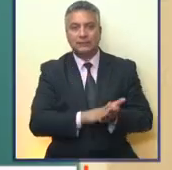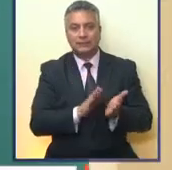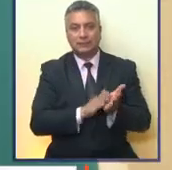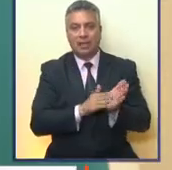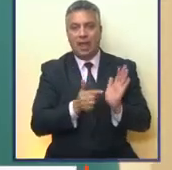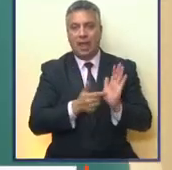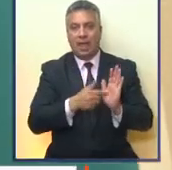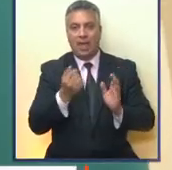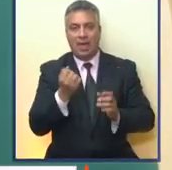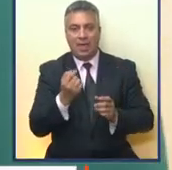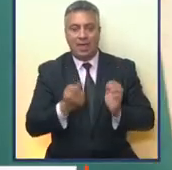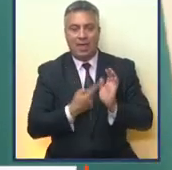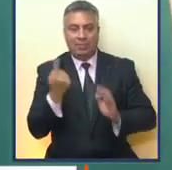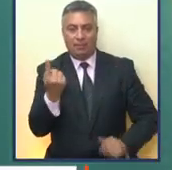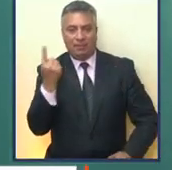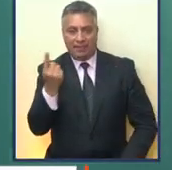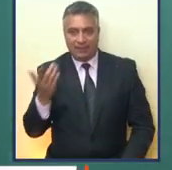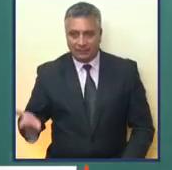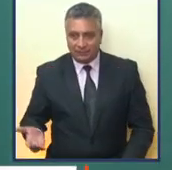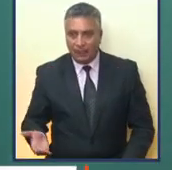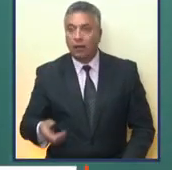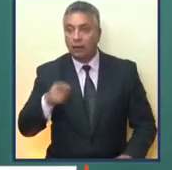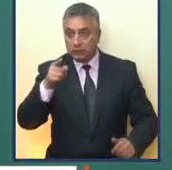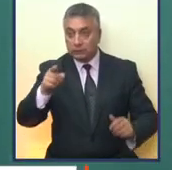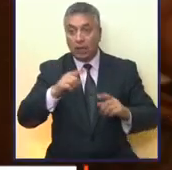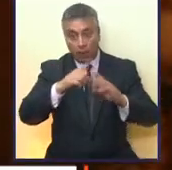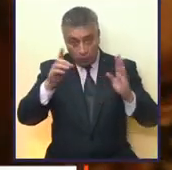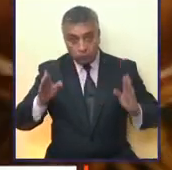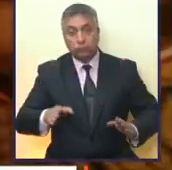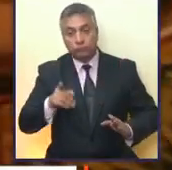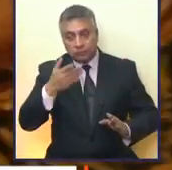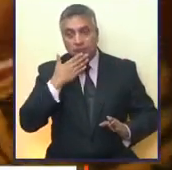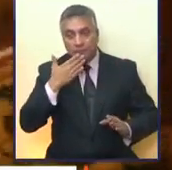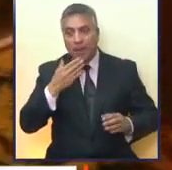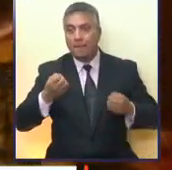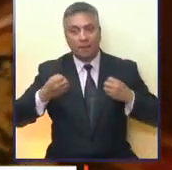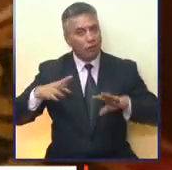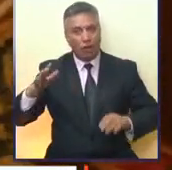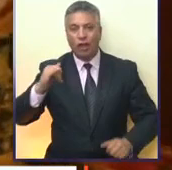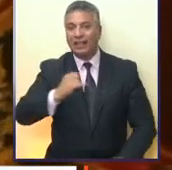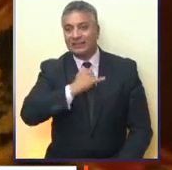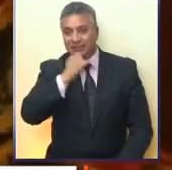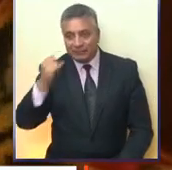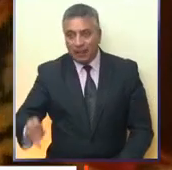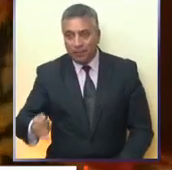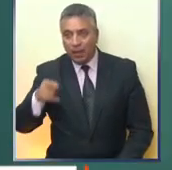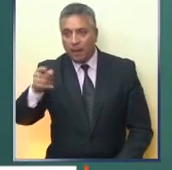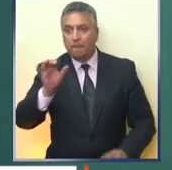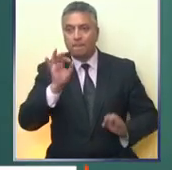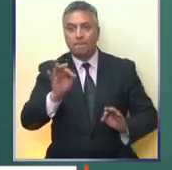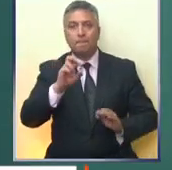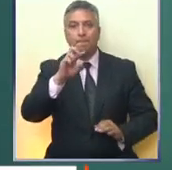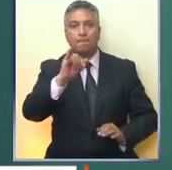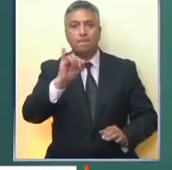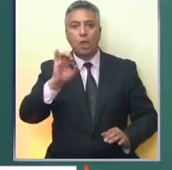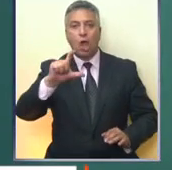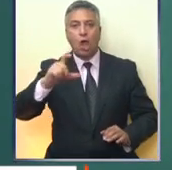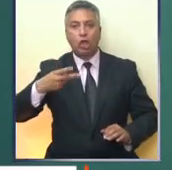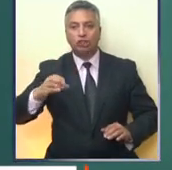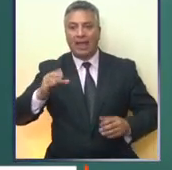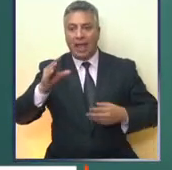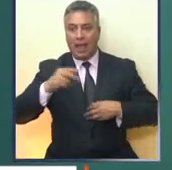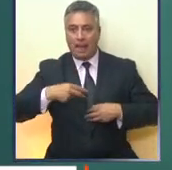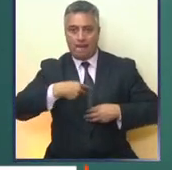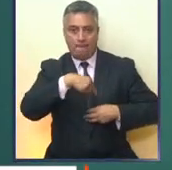independencia. Entre esos artículos se supone que también se perdió para siempre la mítica piocha original de Bernardo